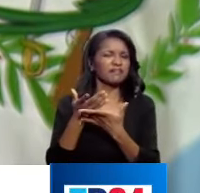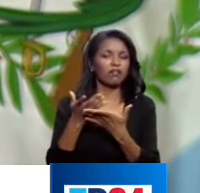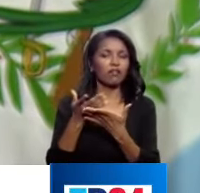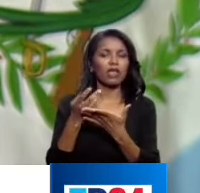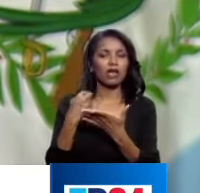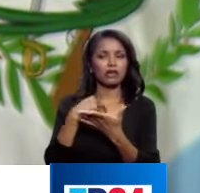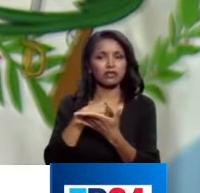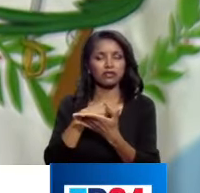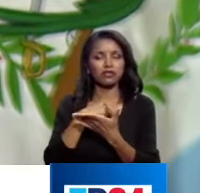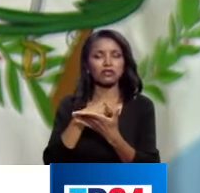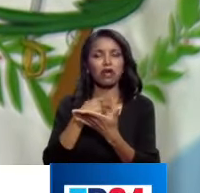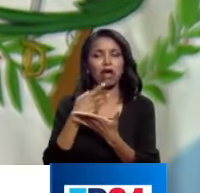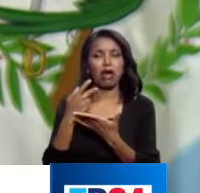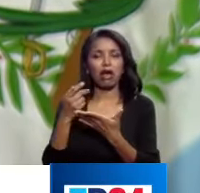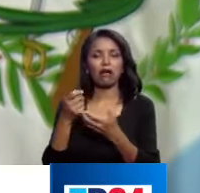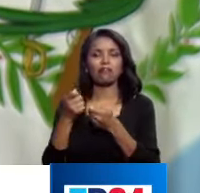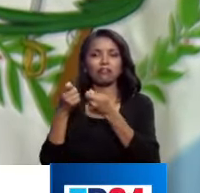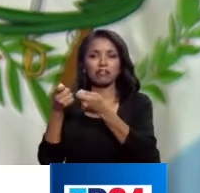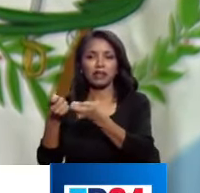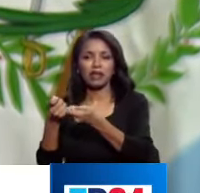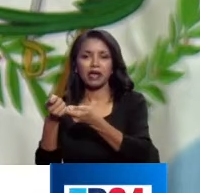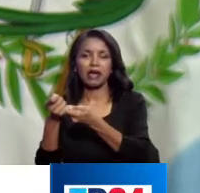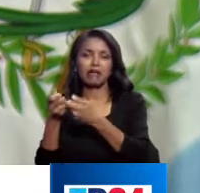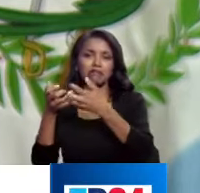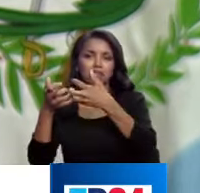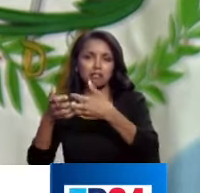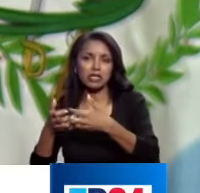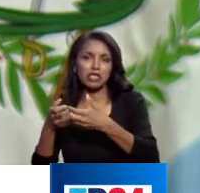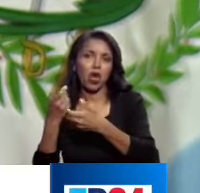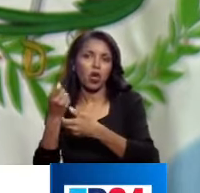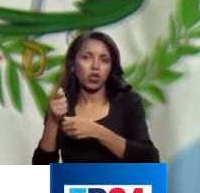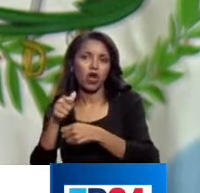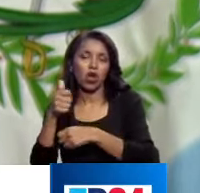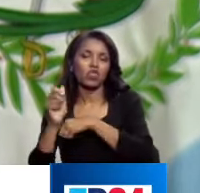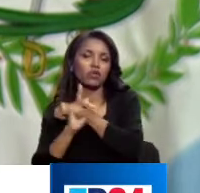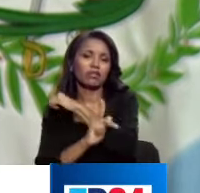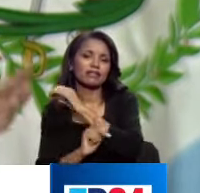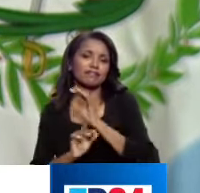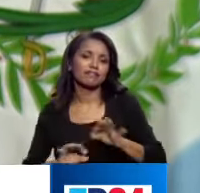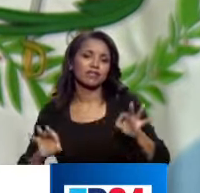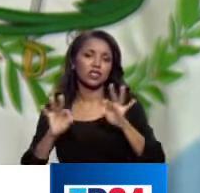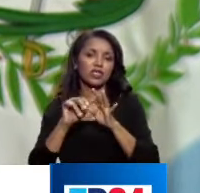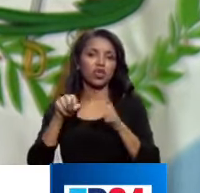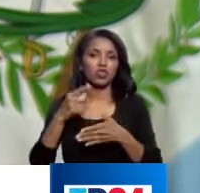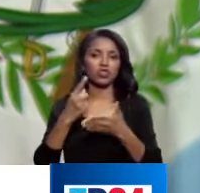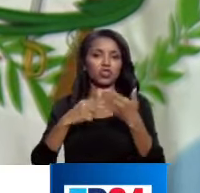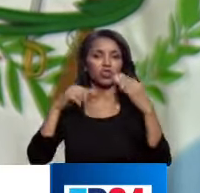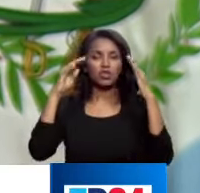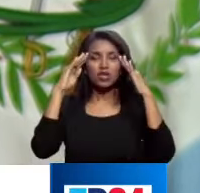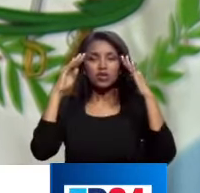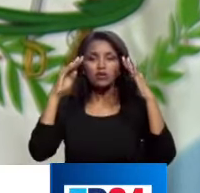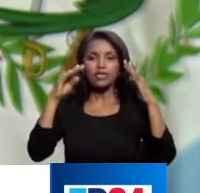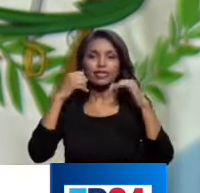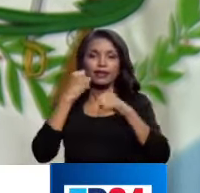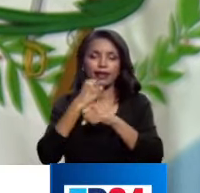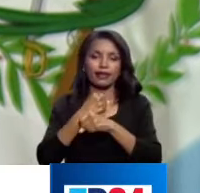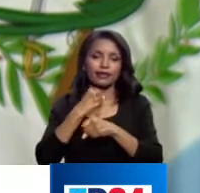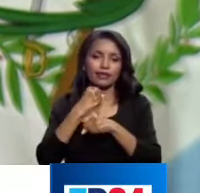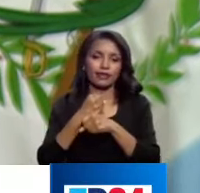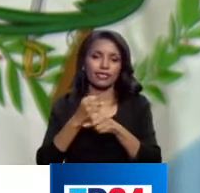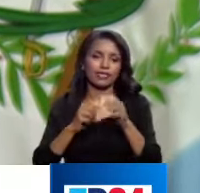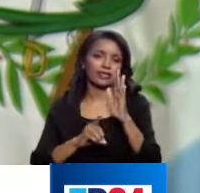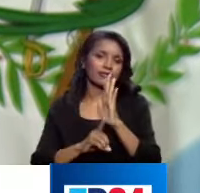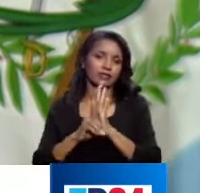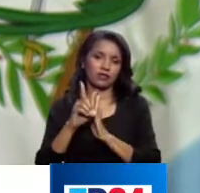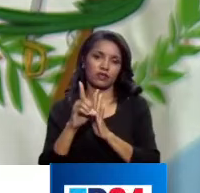inversión en el sector. Hoy la inversión está concentrada en proyectos que se